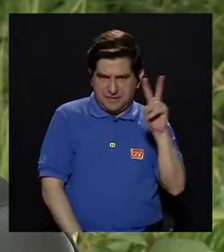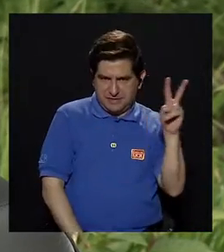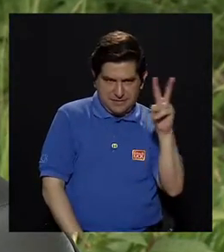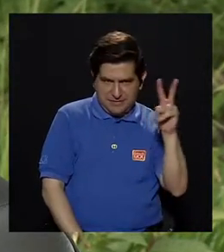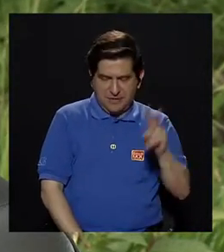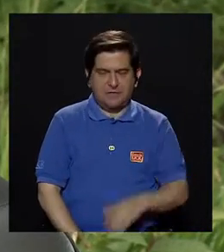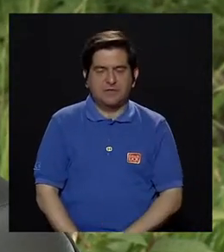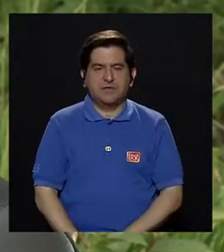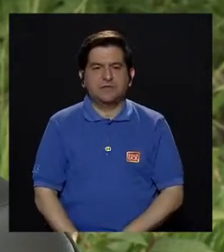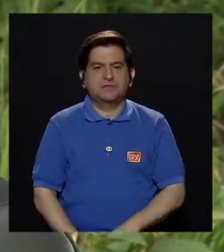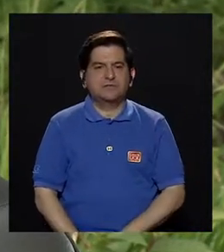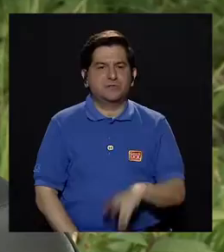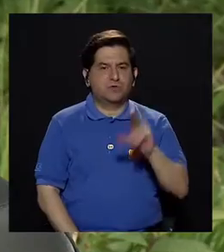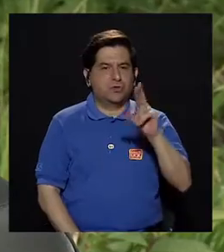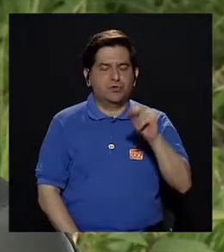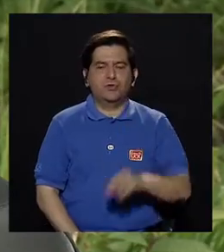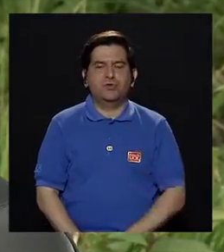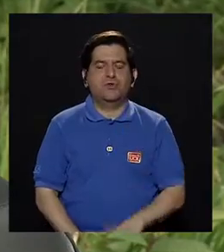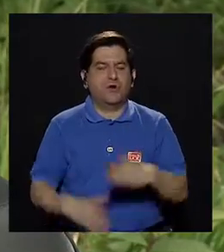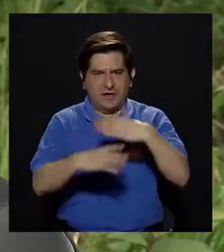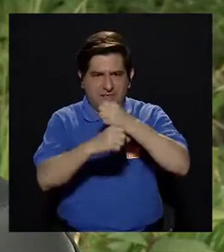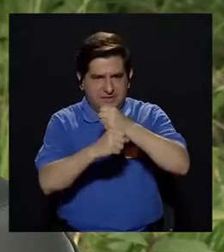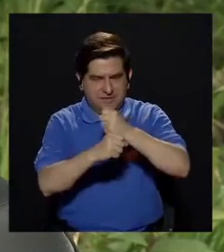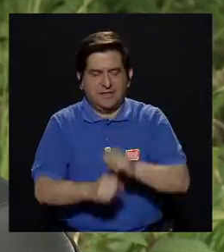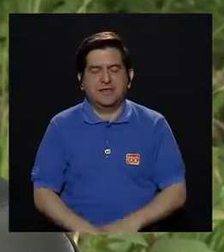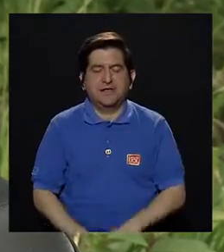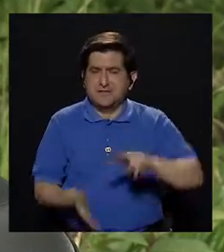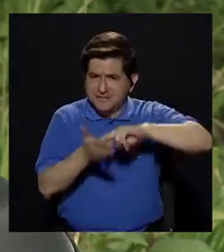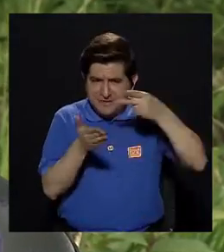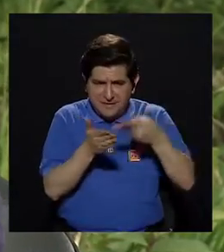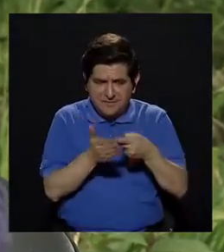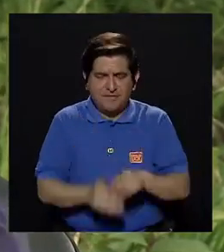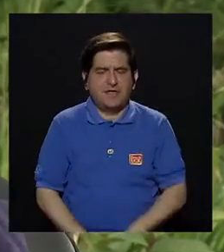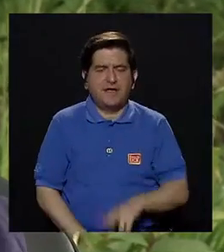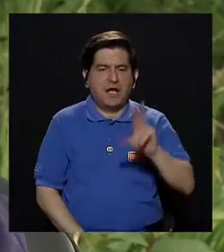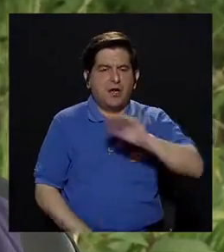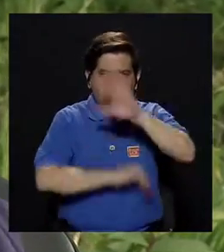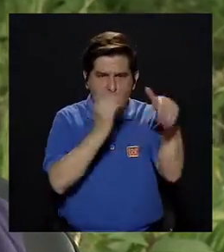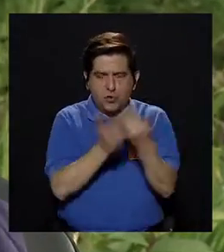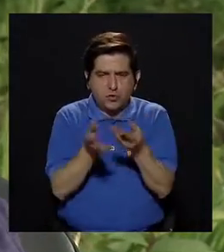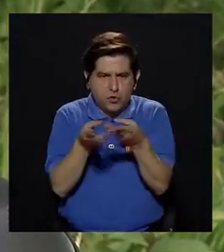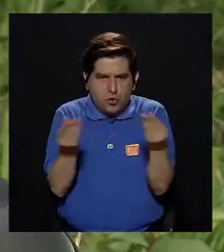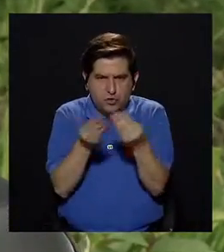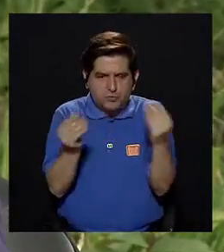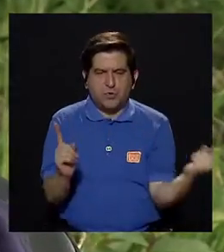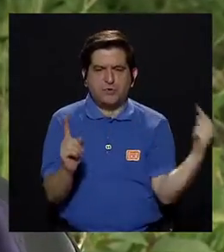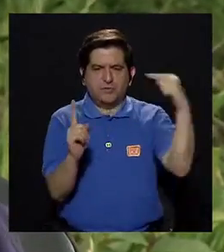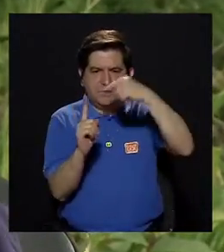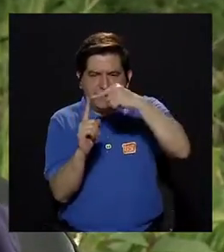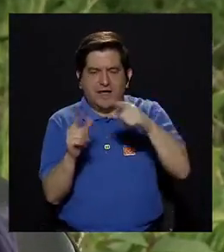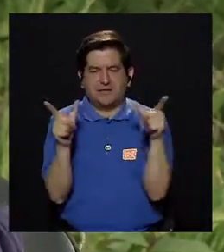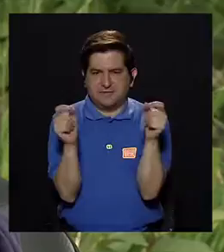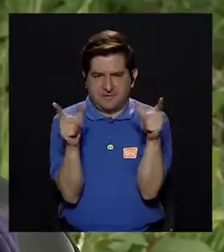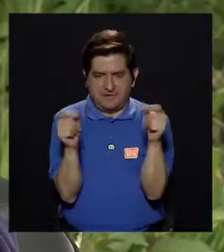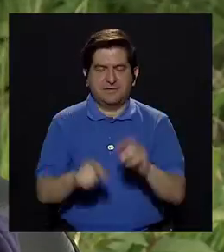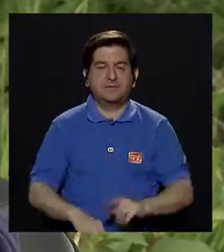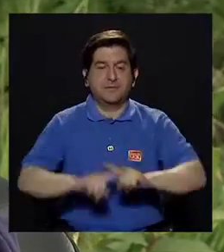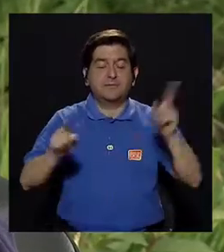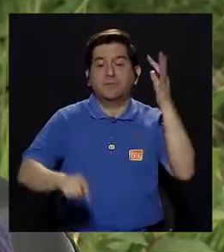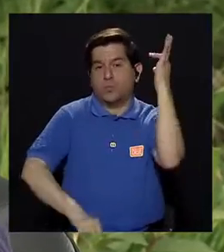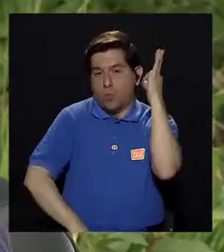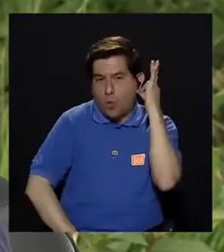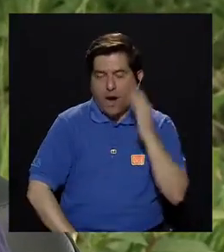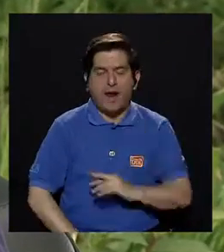virus, son de tipo oncogénico, o sea que son capaces de producir daños hasta llegar a cáncer. Pero cuando